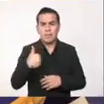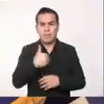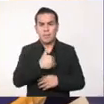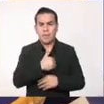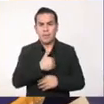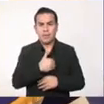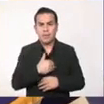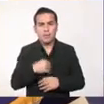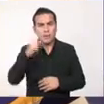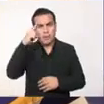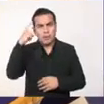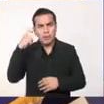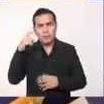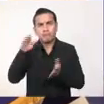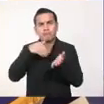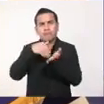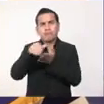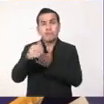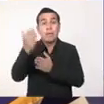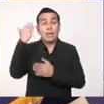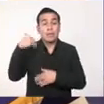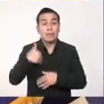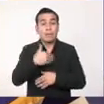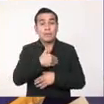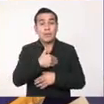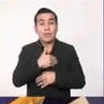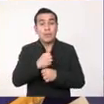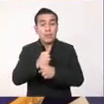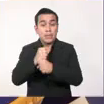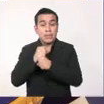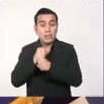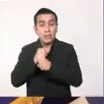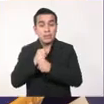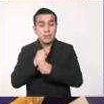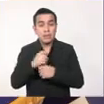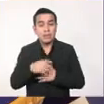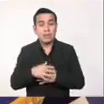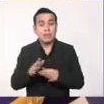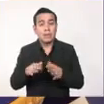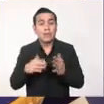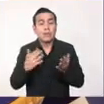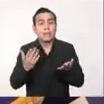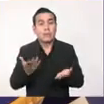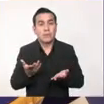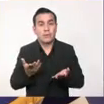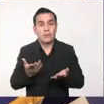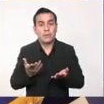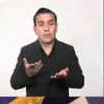ministros. Recuerdo cuando destituyeron al ministro de Seguridad. Ah, bueno, se metió en el Ejecutivo. Sí. Porque